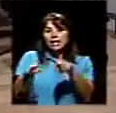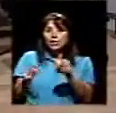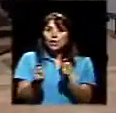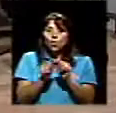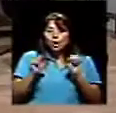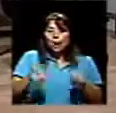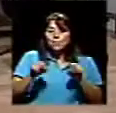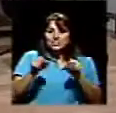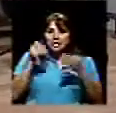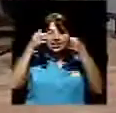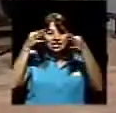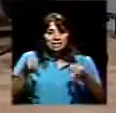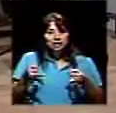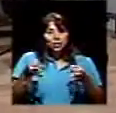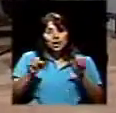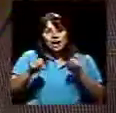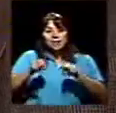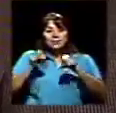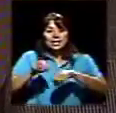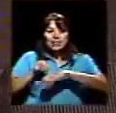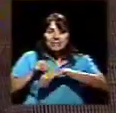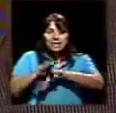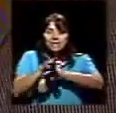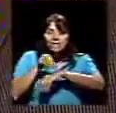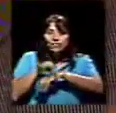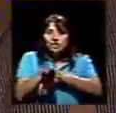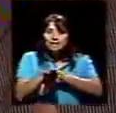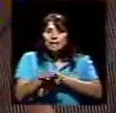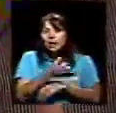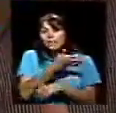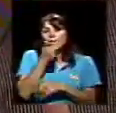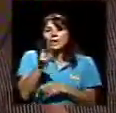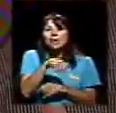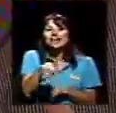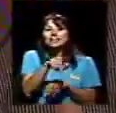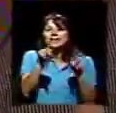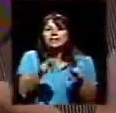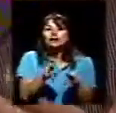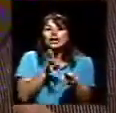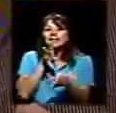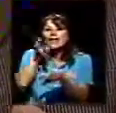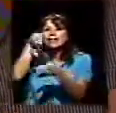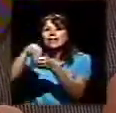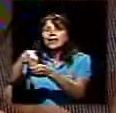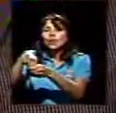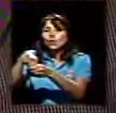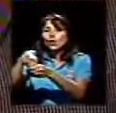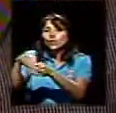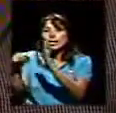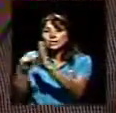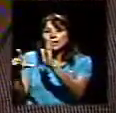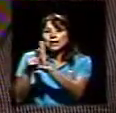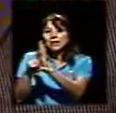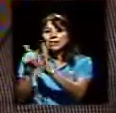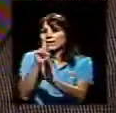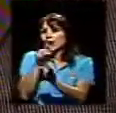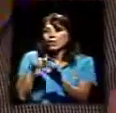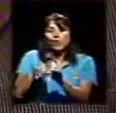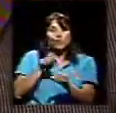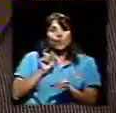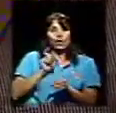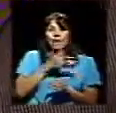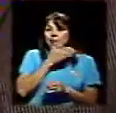o de influencia determinante en los partidos, tenerlo dentro de la Asamblea que fuera de la Asamblea. Es mejor tenerlos allí para que la gente pueda buscarlos